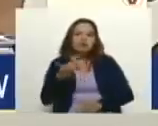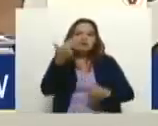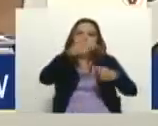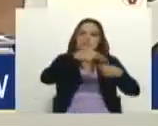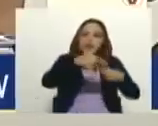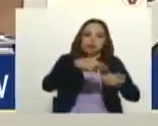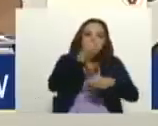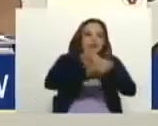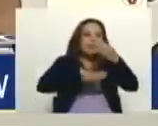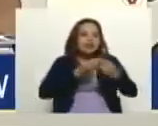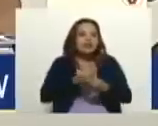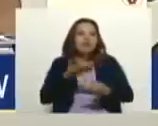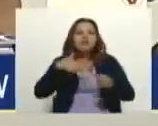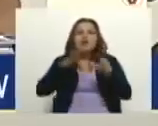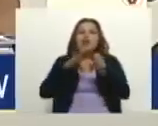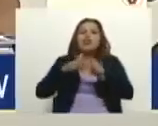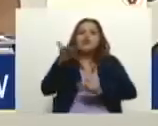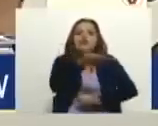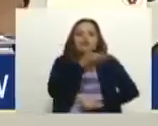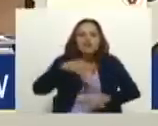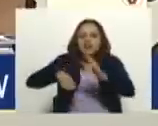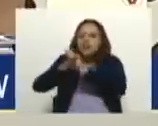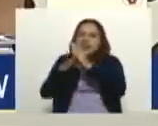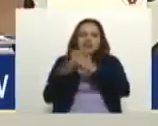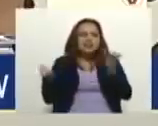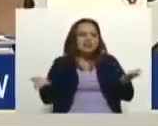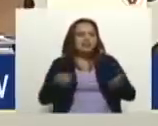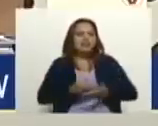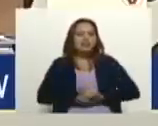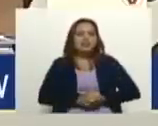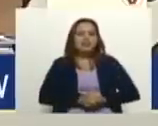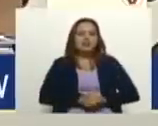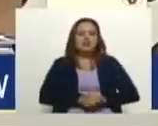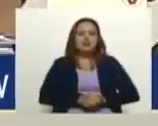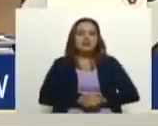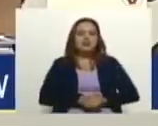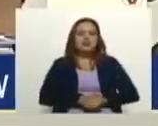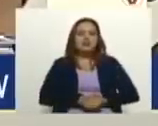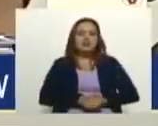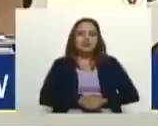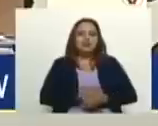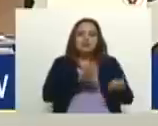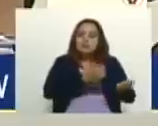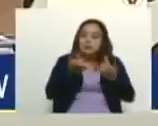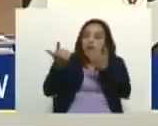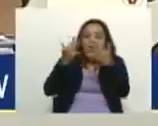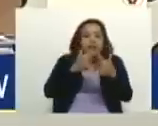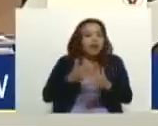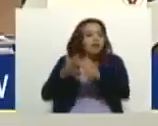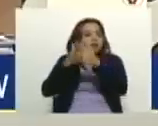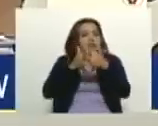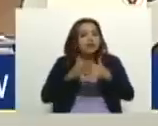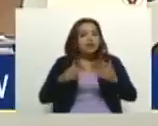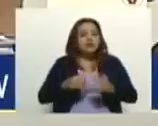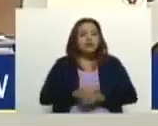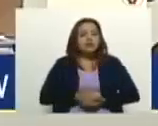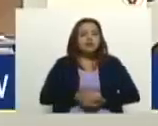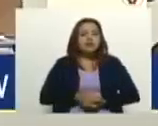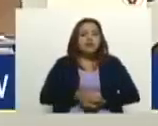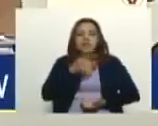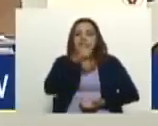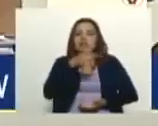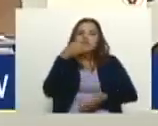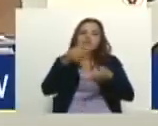para producir, ¿para dónde se va a ir esa gente? Para los Estados Unidos. Y ellos se encargaron de